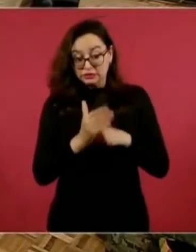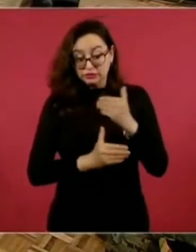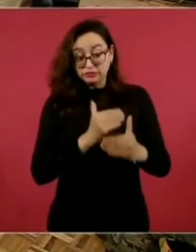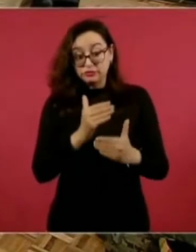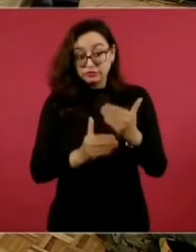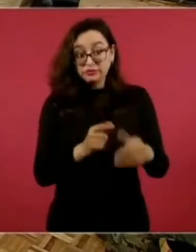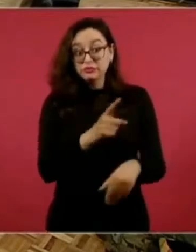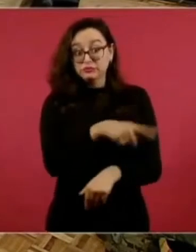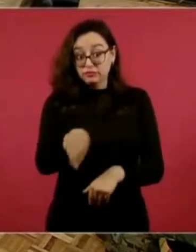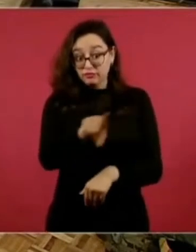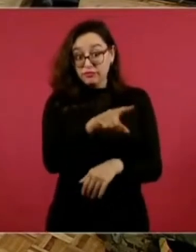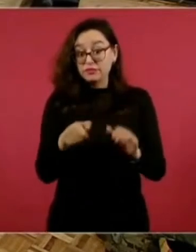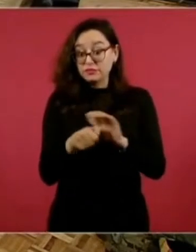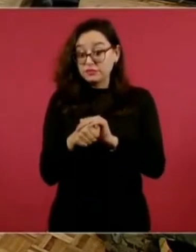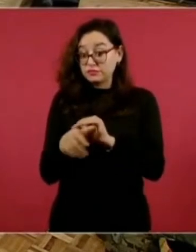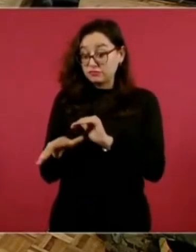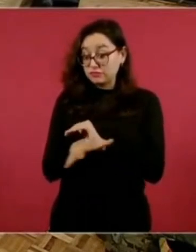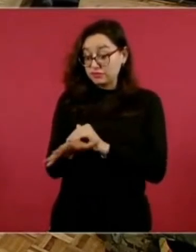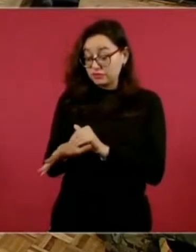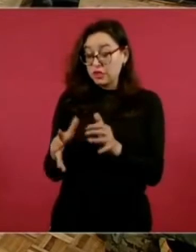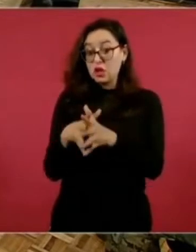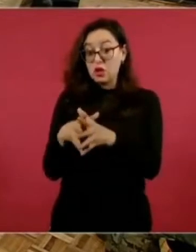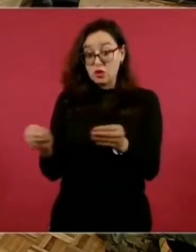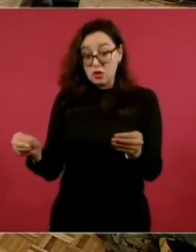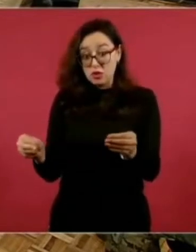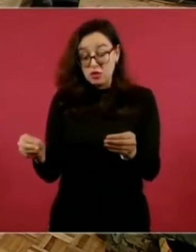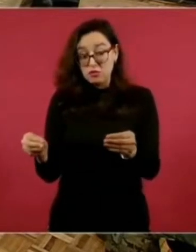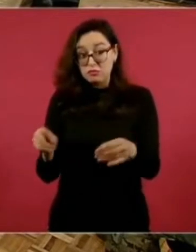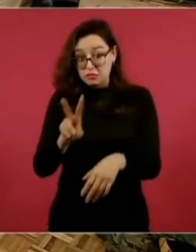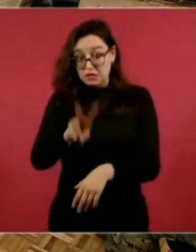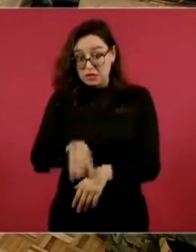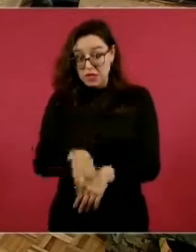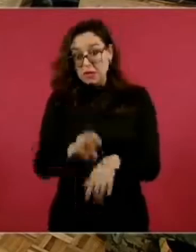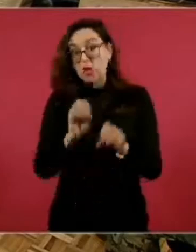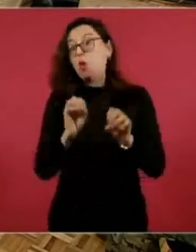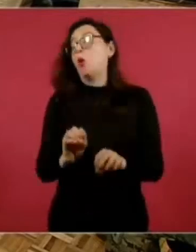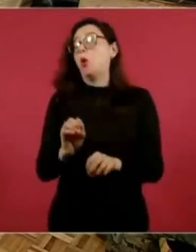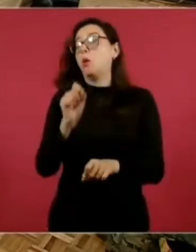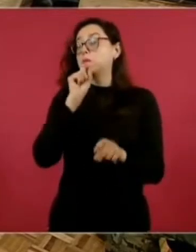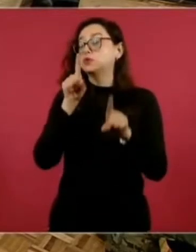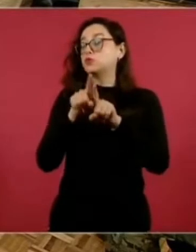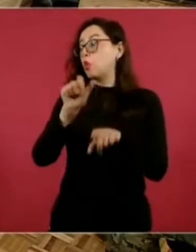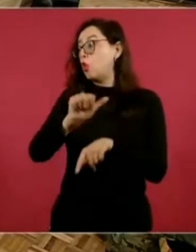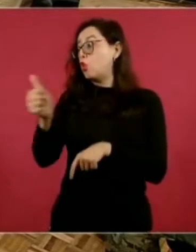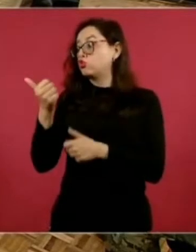elementos del ejército, soldados, oficiales, eso